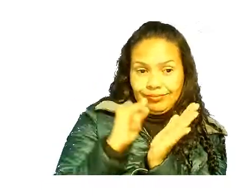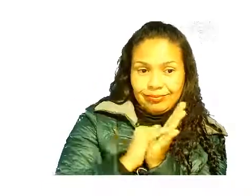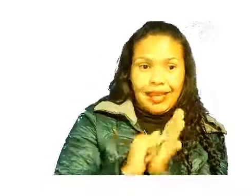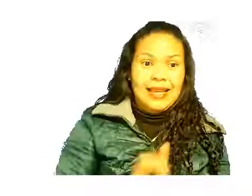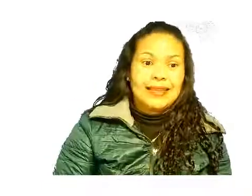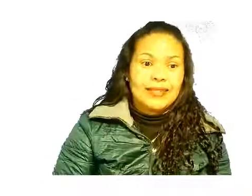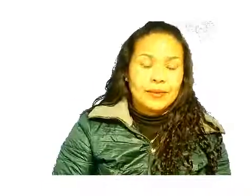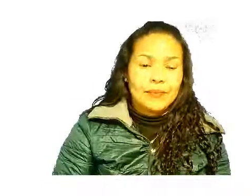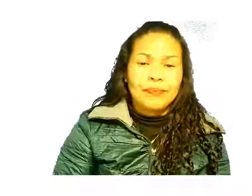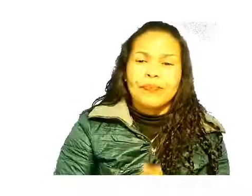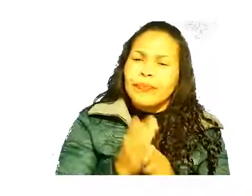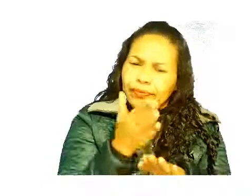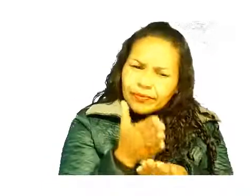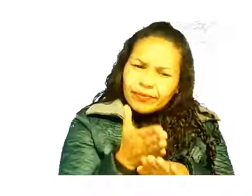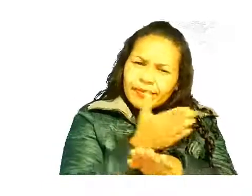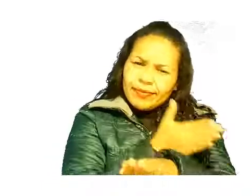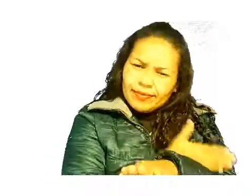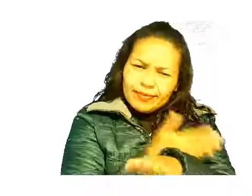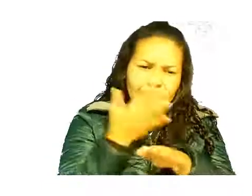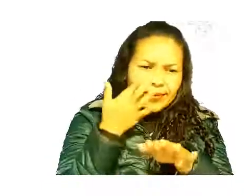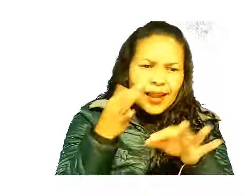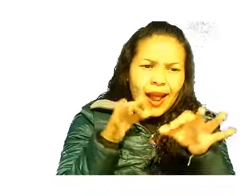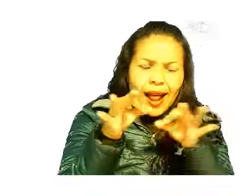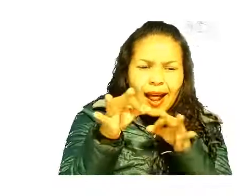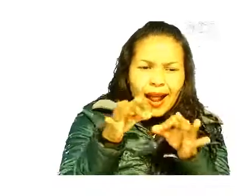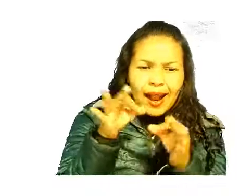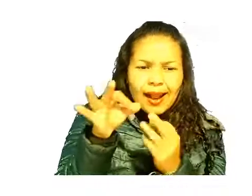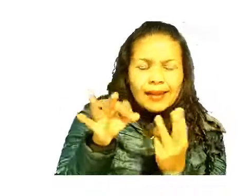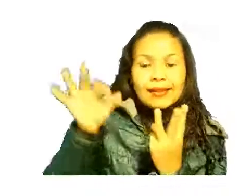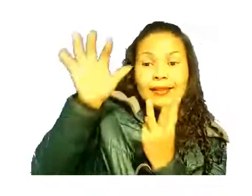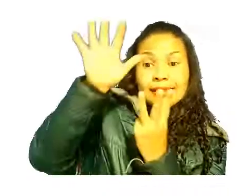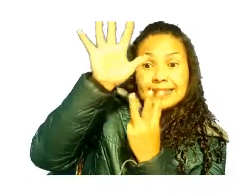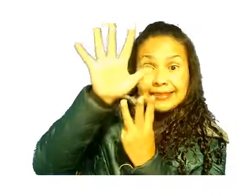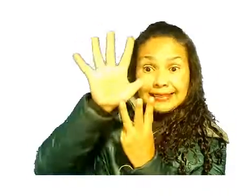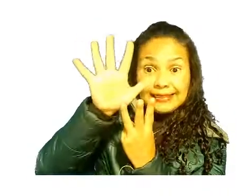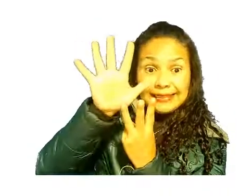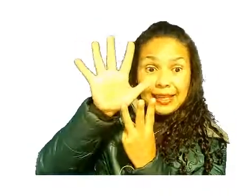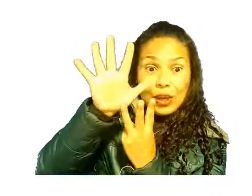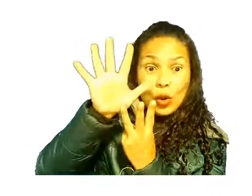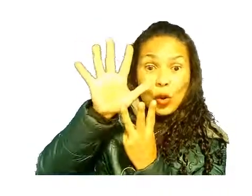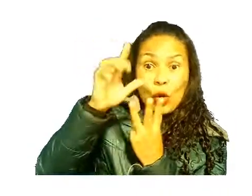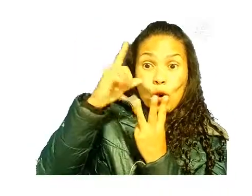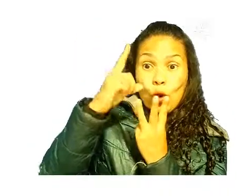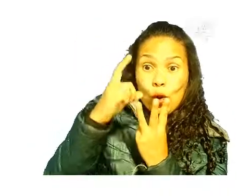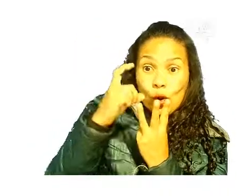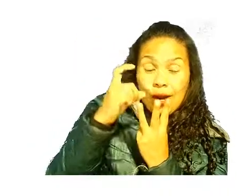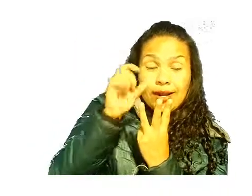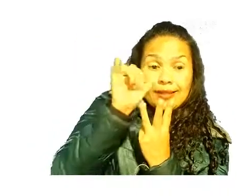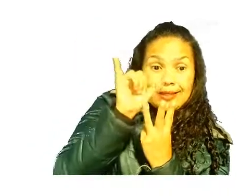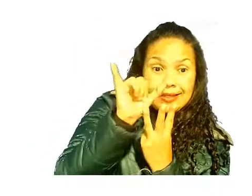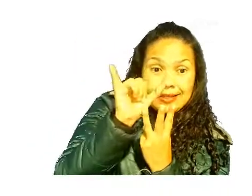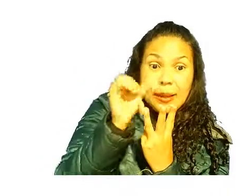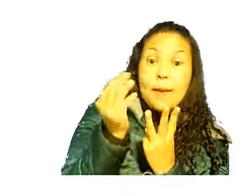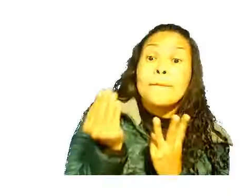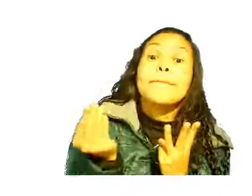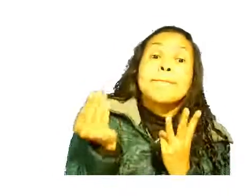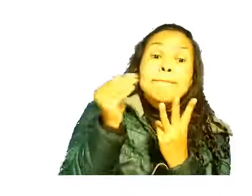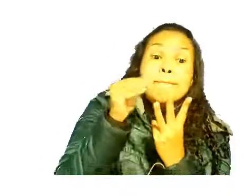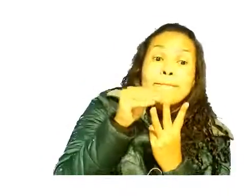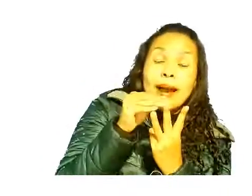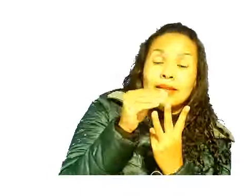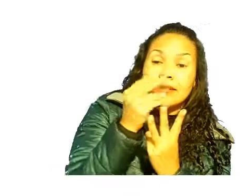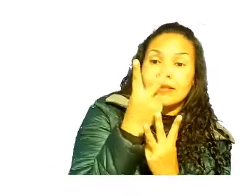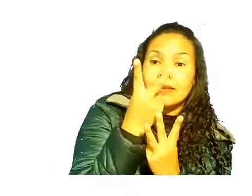Ya teniendo en cuenta lo que vimos anteriormente, podemos observar que la expresión 5xy más 20x cuadrado